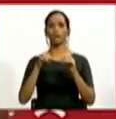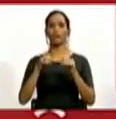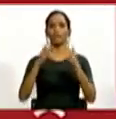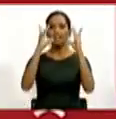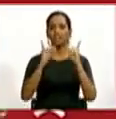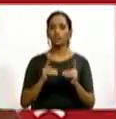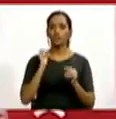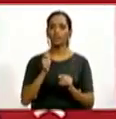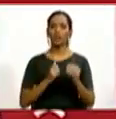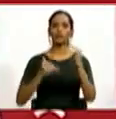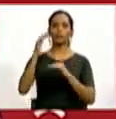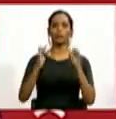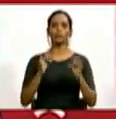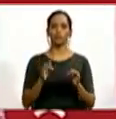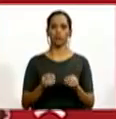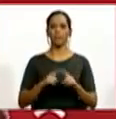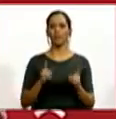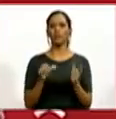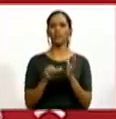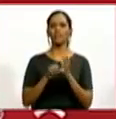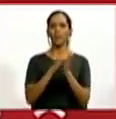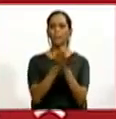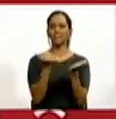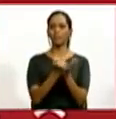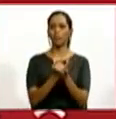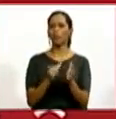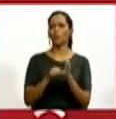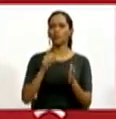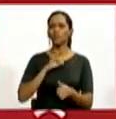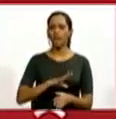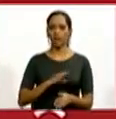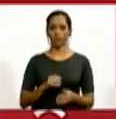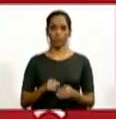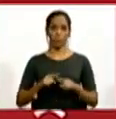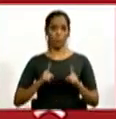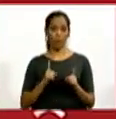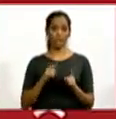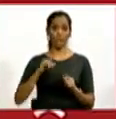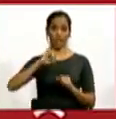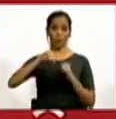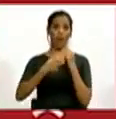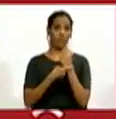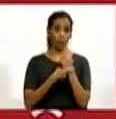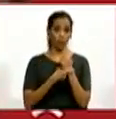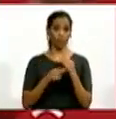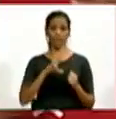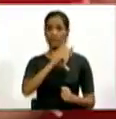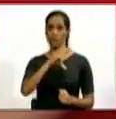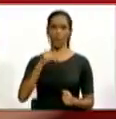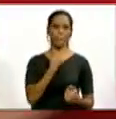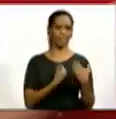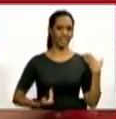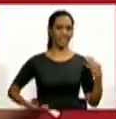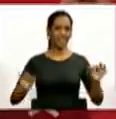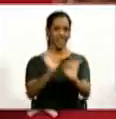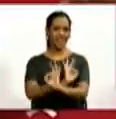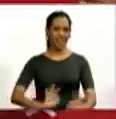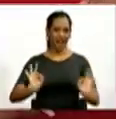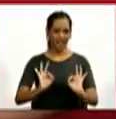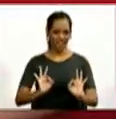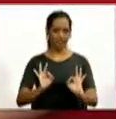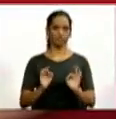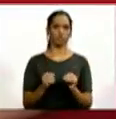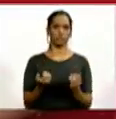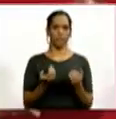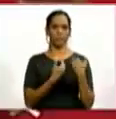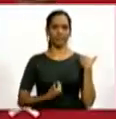El tema es, ¿dónde está su pasaporte? Porque el señor Juan Guaidó, que no es presidente de nada, que, y a un presidente, o sea, si el